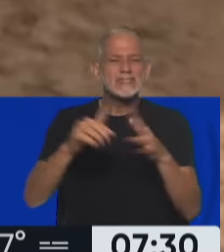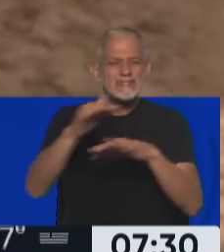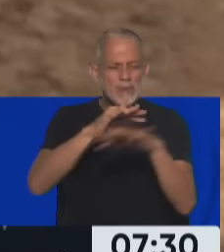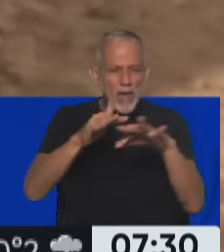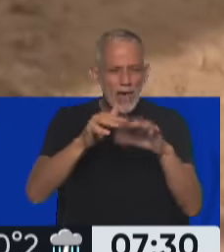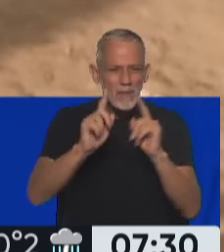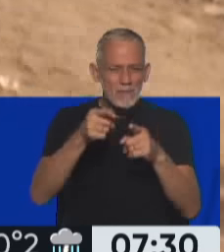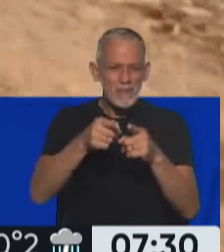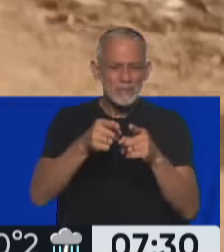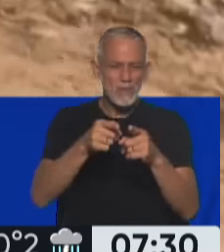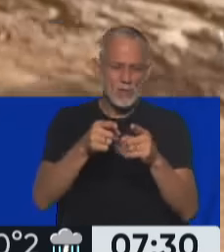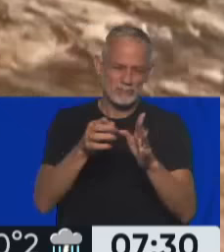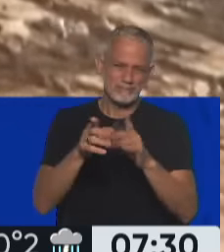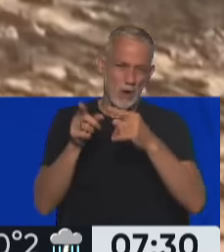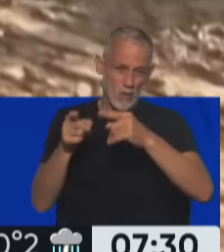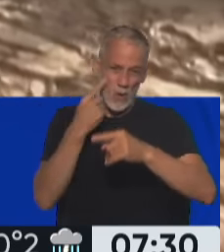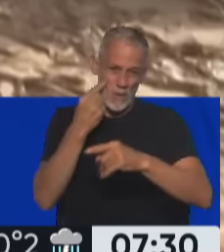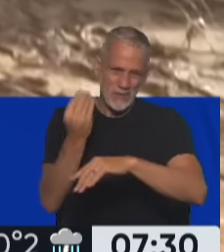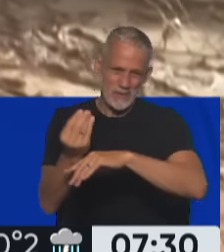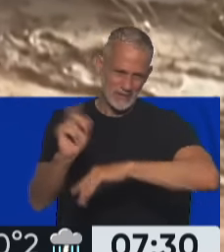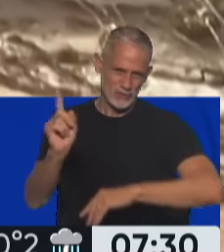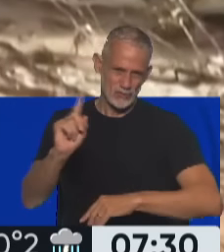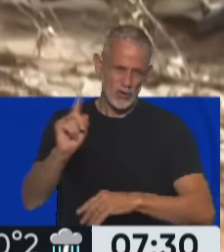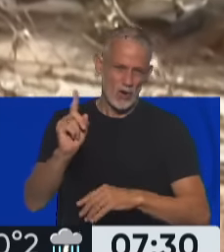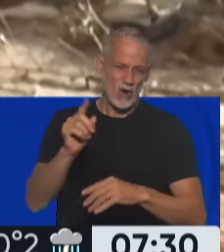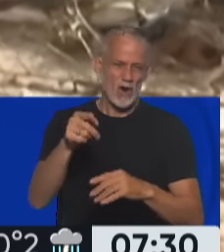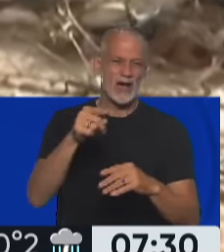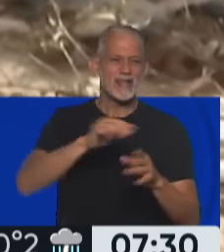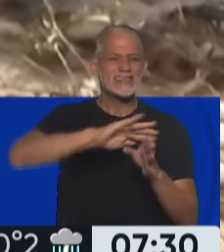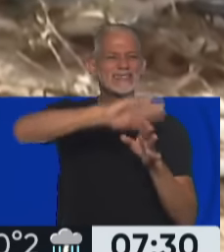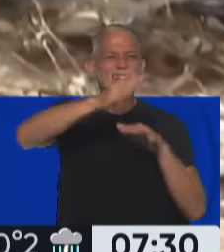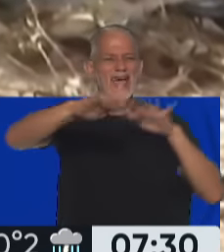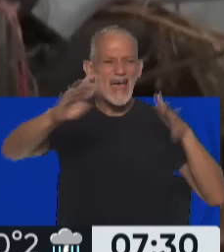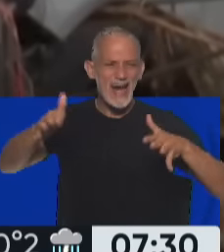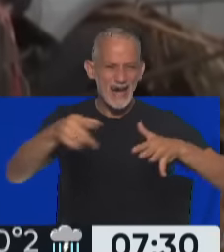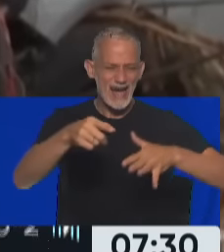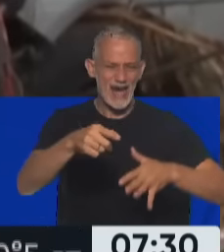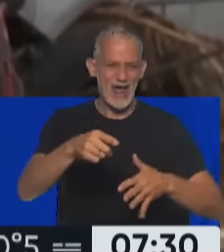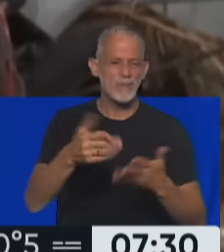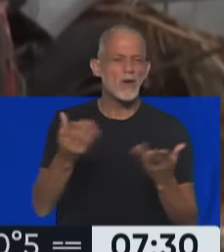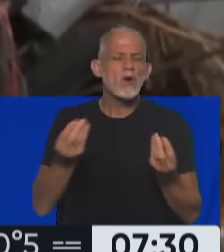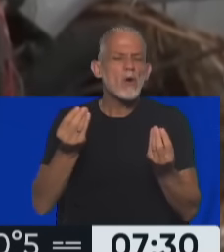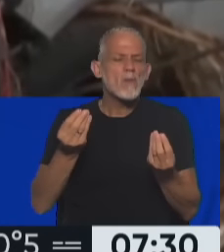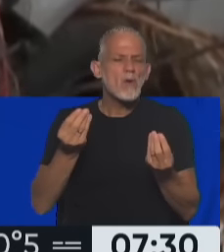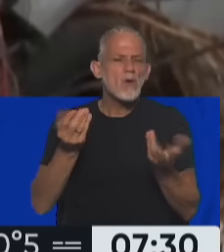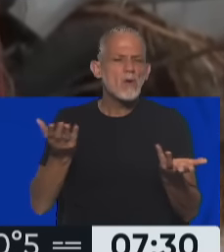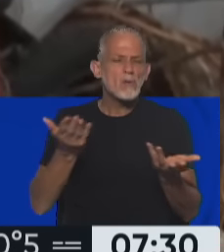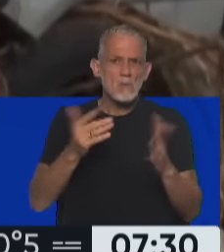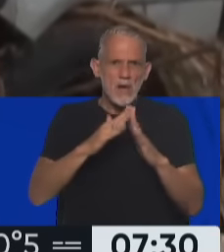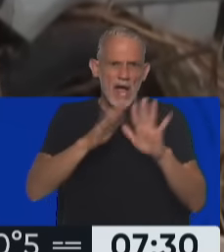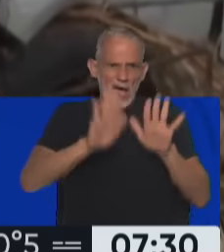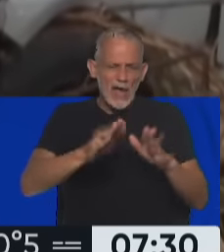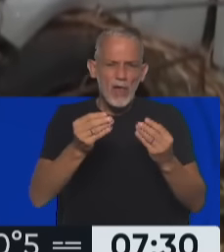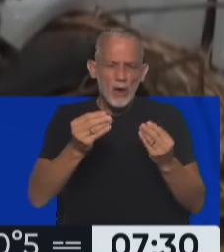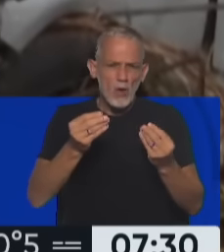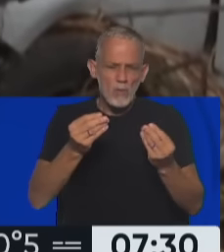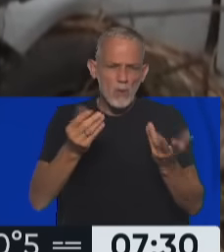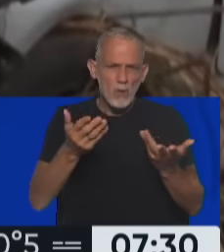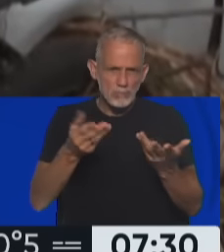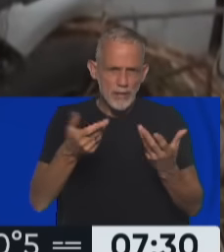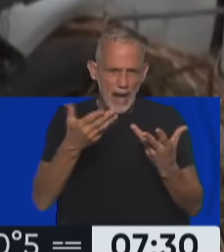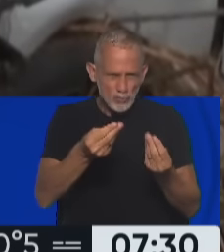donde vivís vos particularmente, sino a la zona más serrana. Pero ¿cómo se la contiene a esa gente? ¿Se la está en